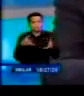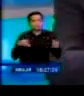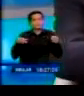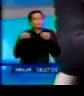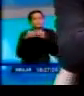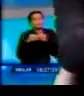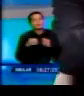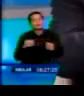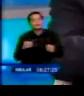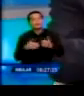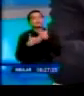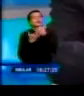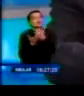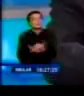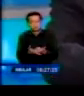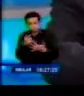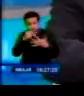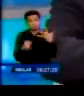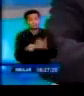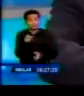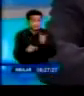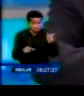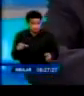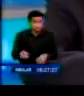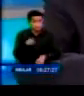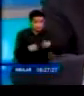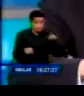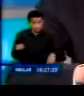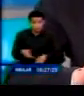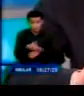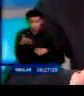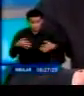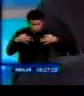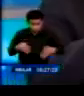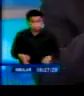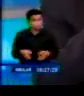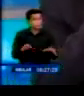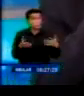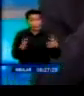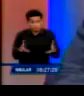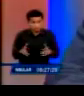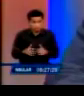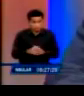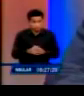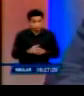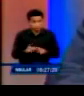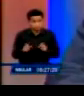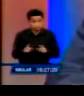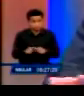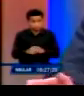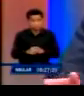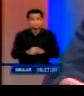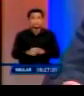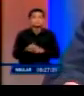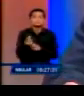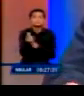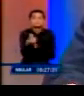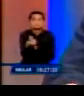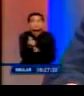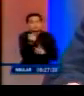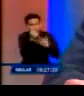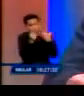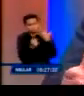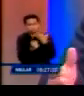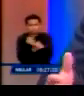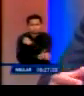es a formalizar a aquellas personas que todavía no están formalizadas. Bueno, el dinero electrónico se utiliza en algunos países del